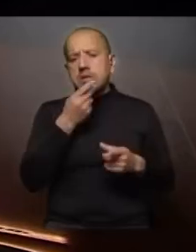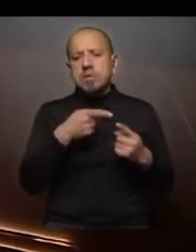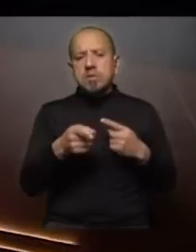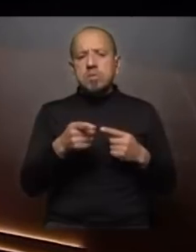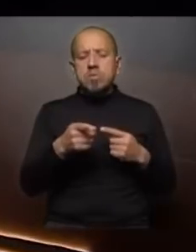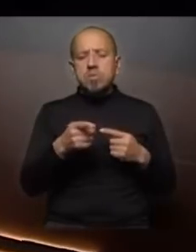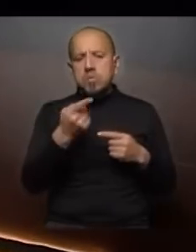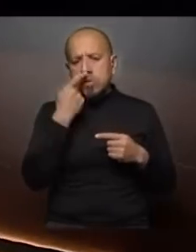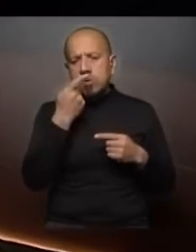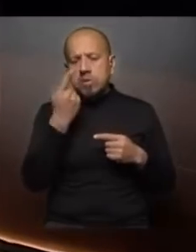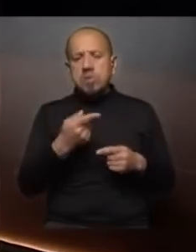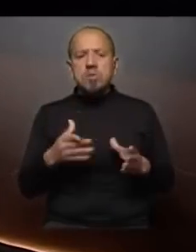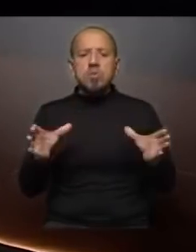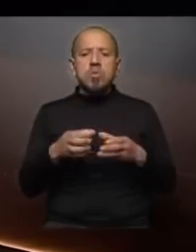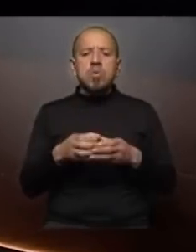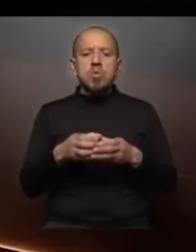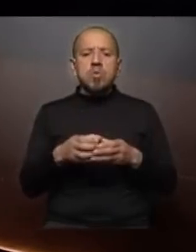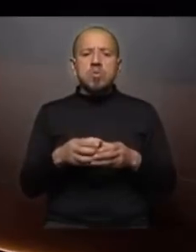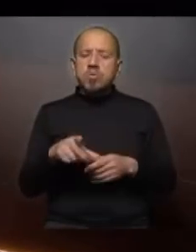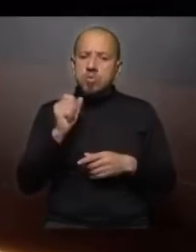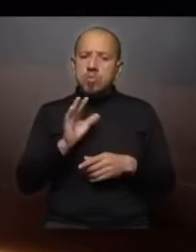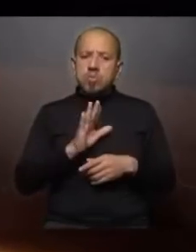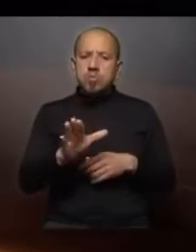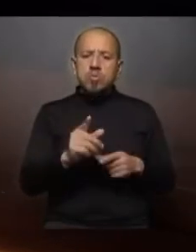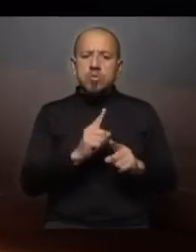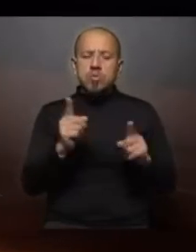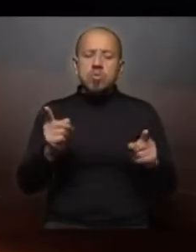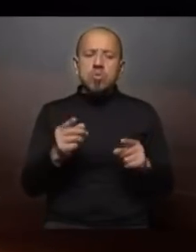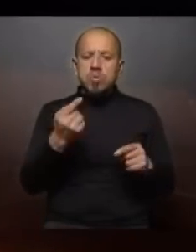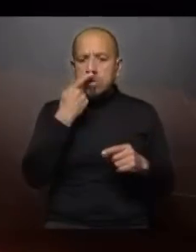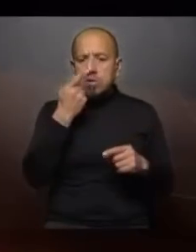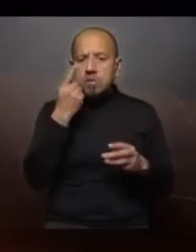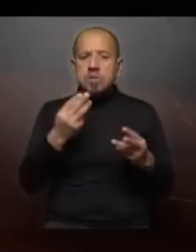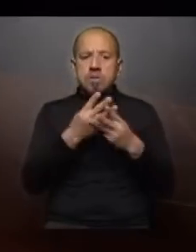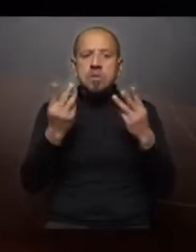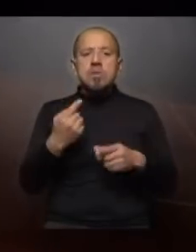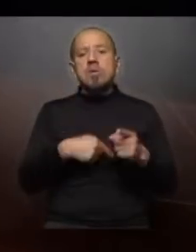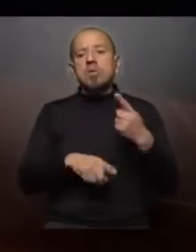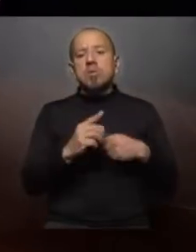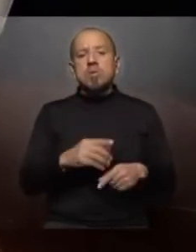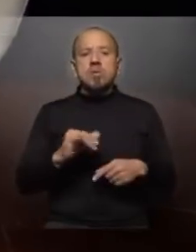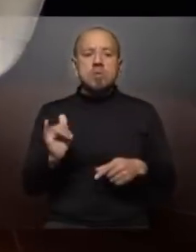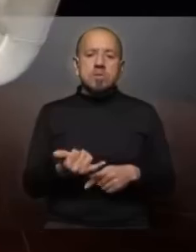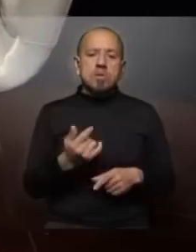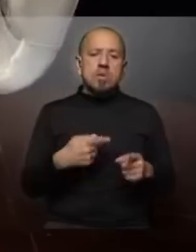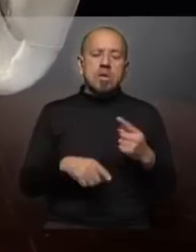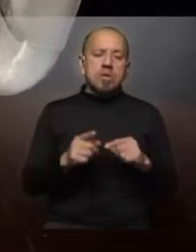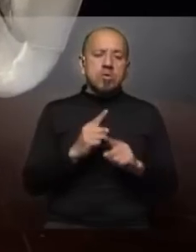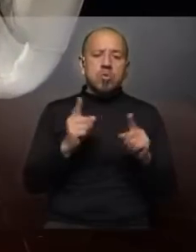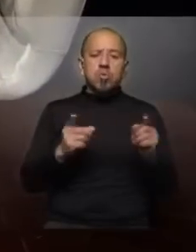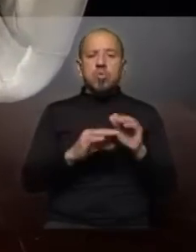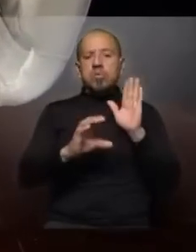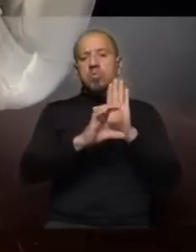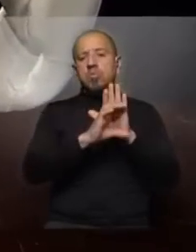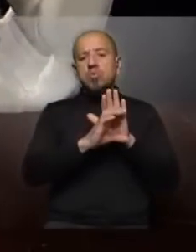interés de un colectivo es un interés particular y no un interés general es una norma que nace Ya como flagrantemente inconstitucional que es